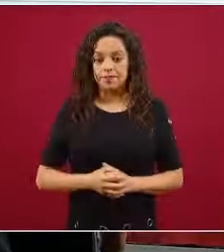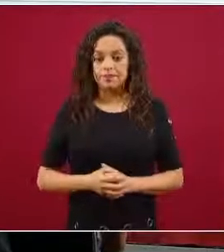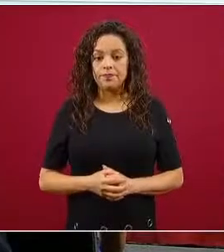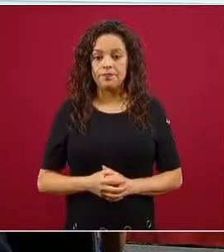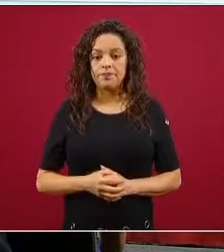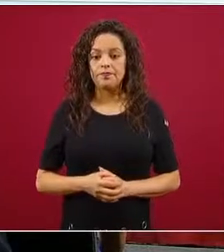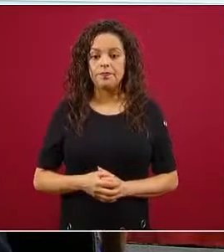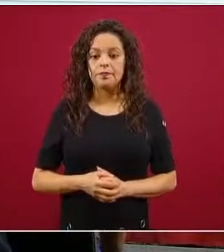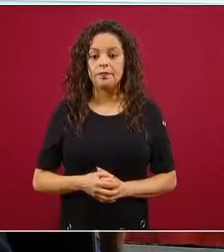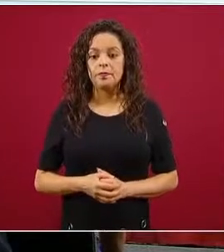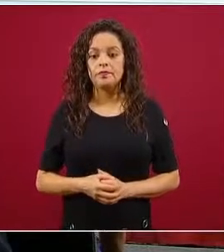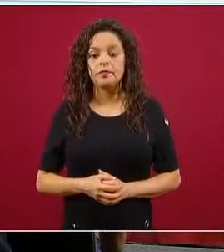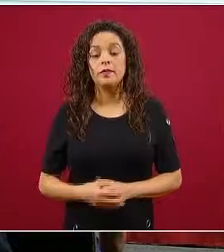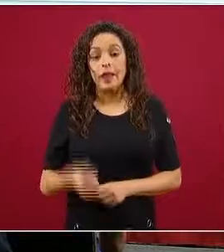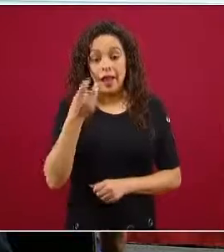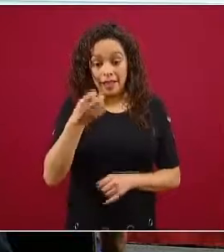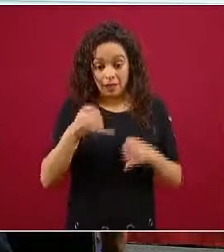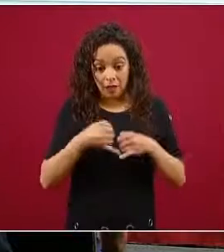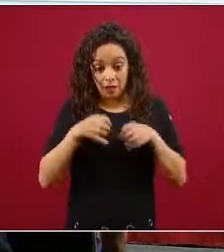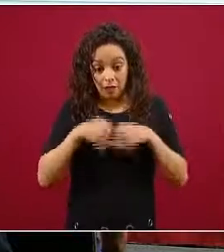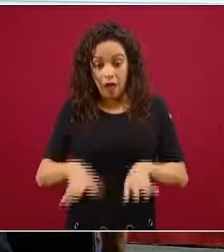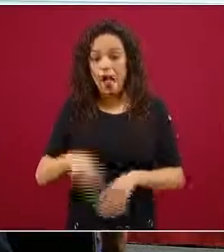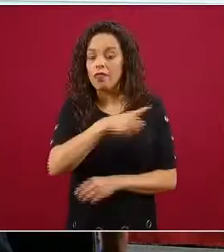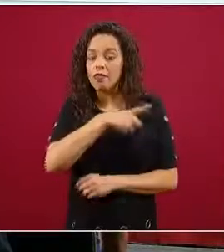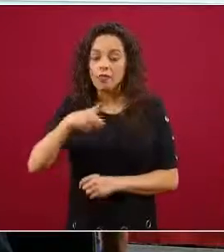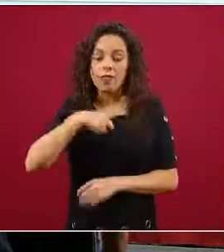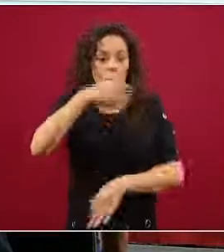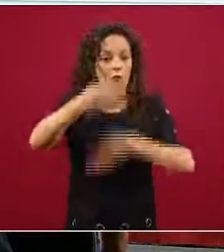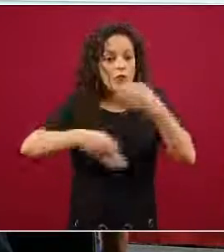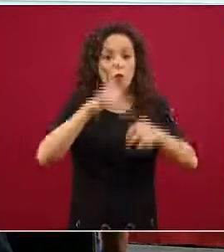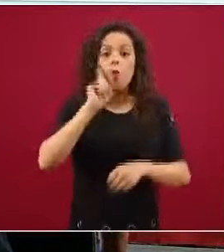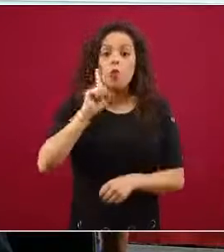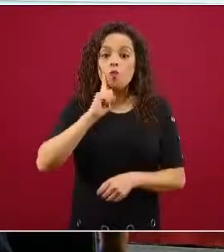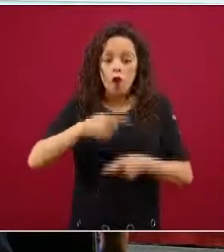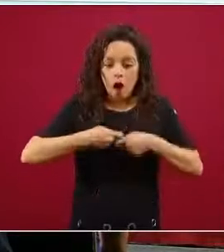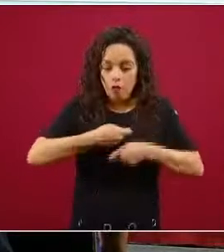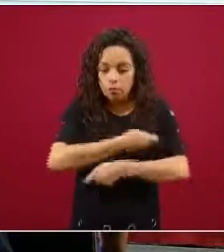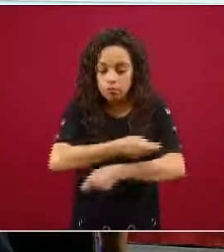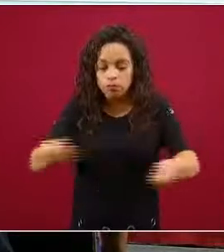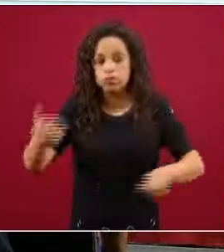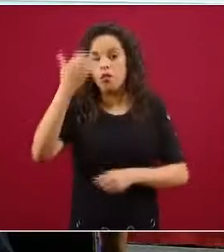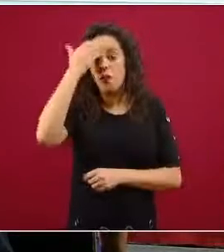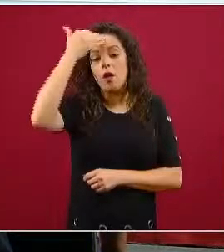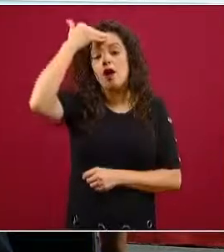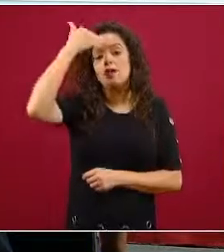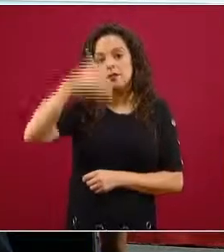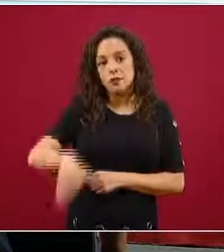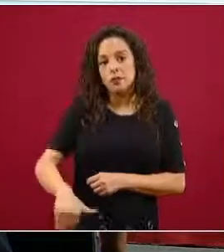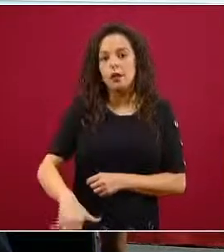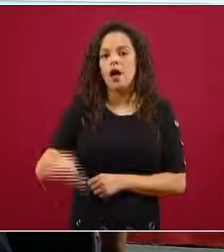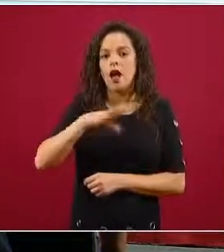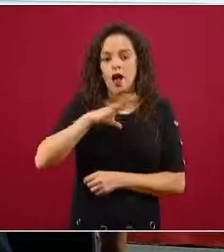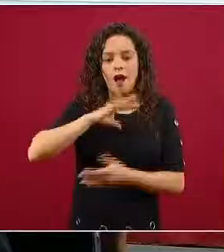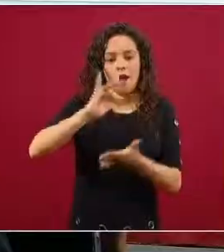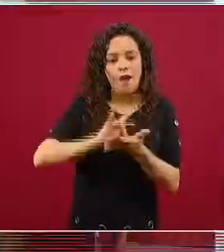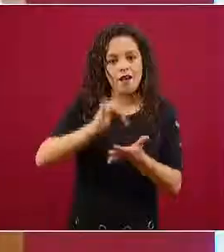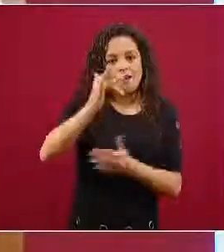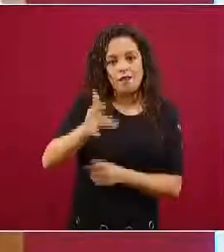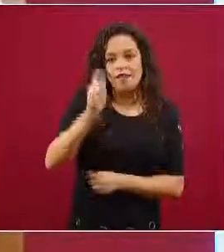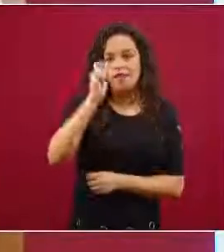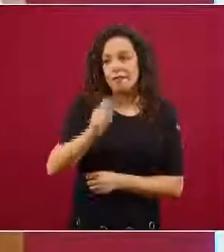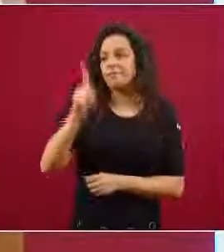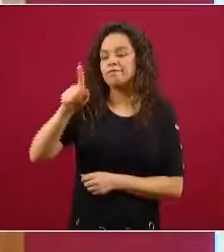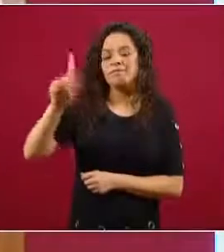las usuarias. Ahora más que nada están vigentes las tecnologías de la información, como las aplicaciones, el uso